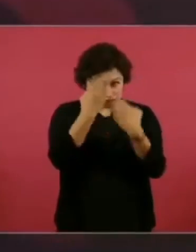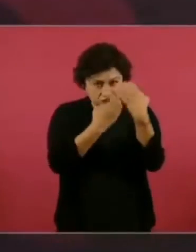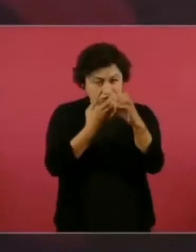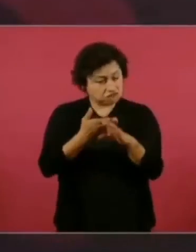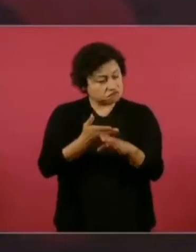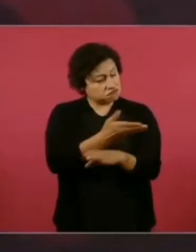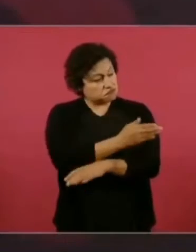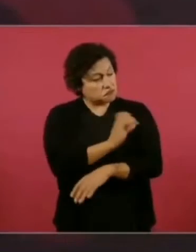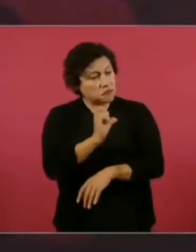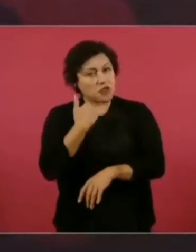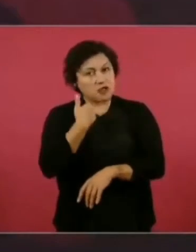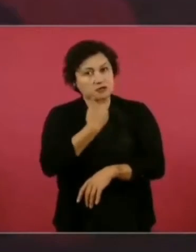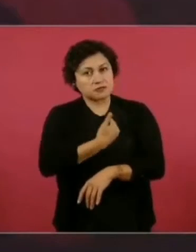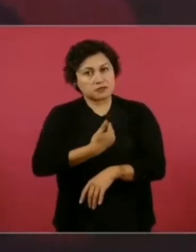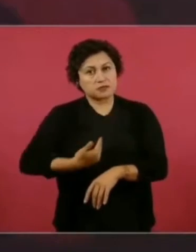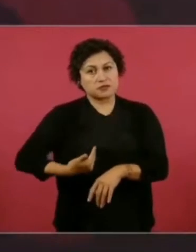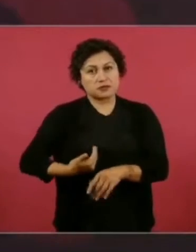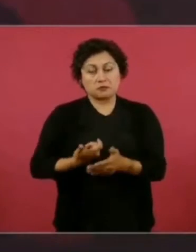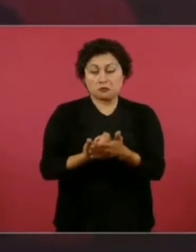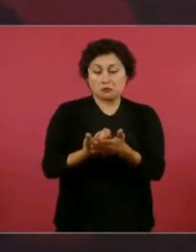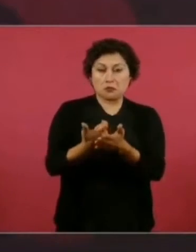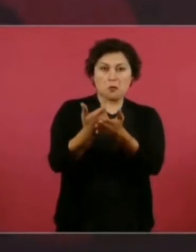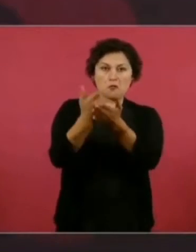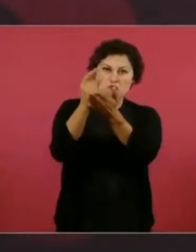el poder adquisitivo del salario